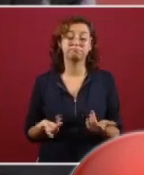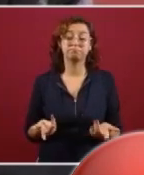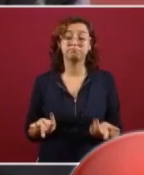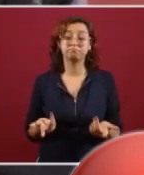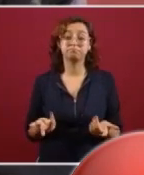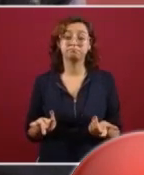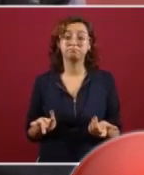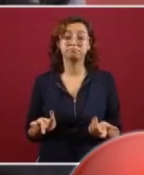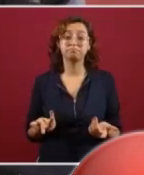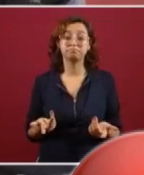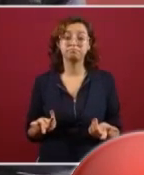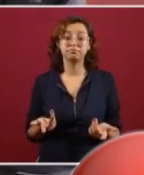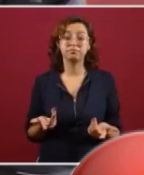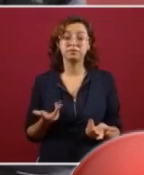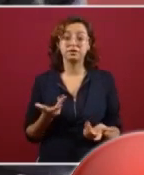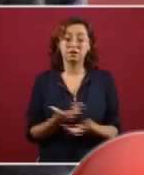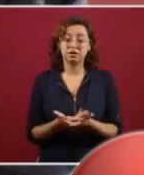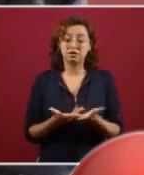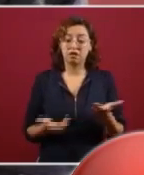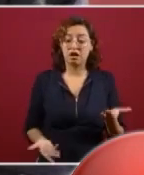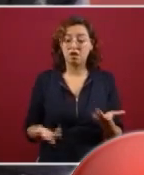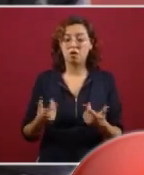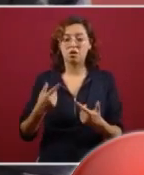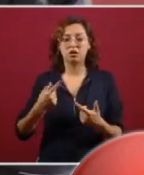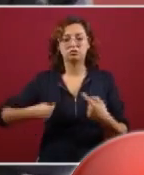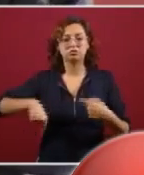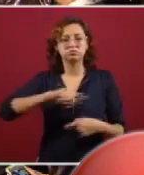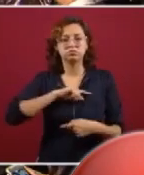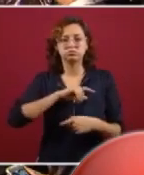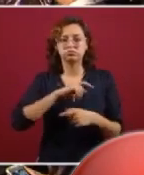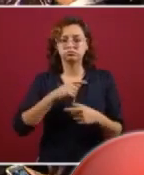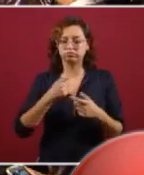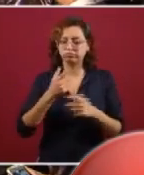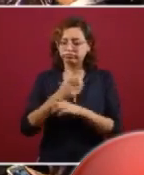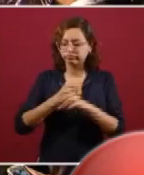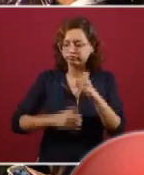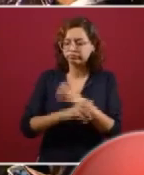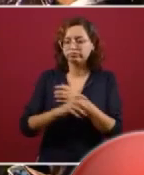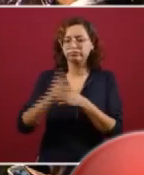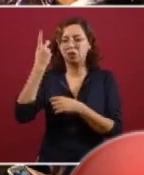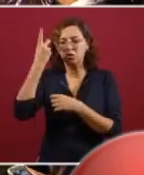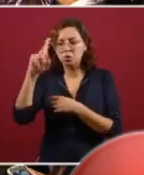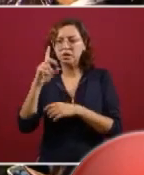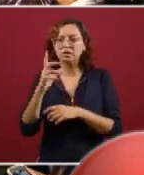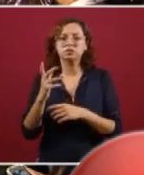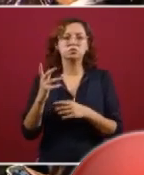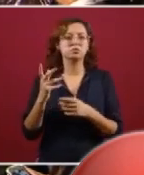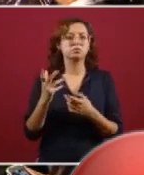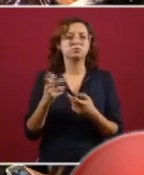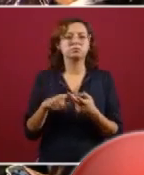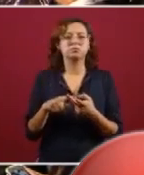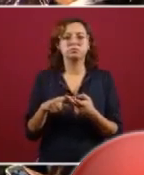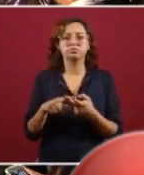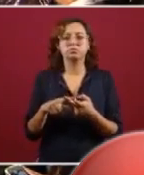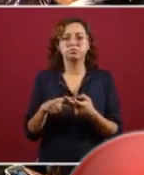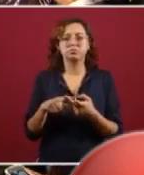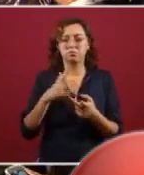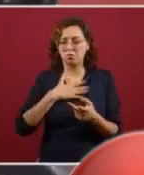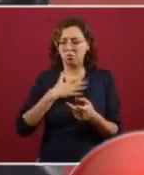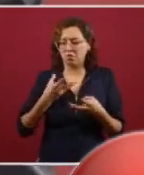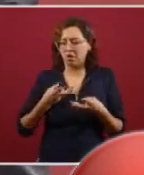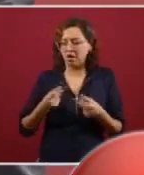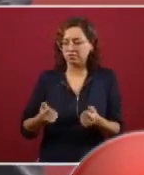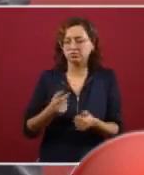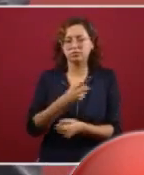que transparentar bienes y tenemos que transparentar nuestros